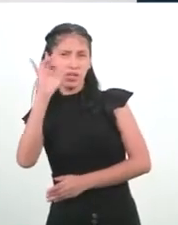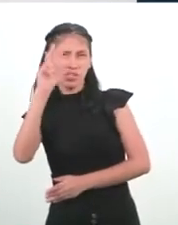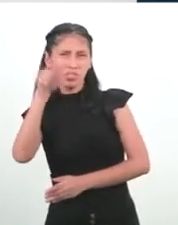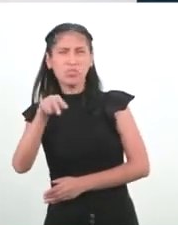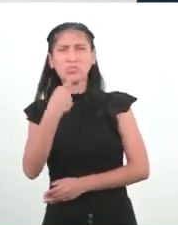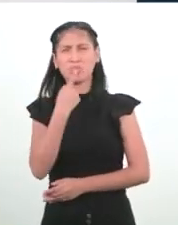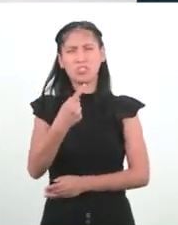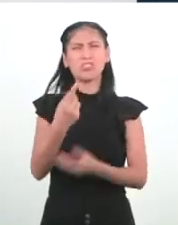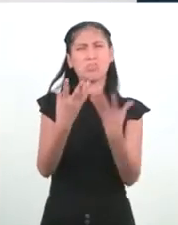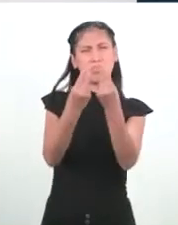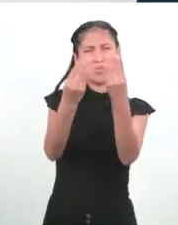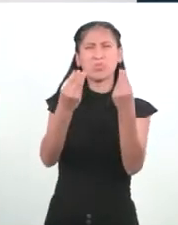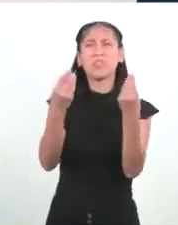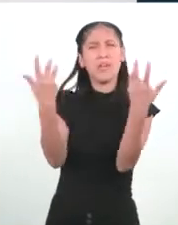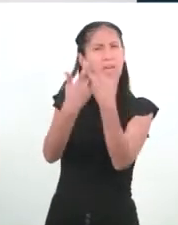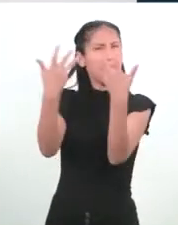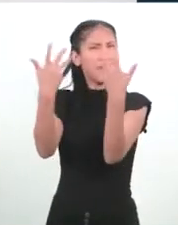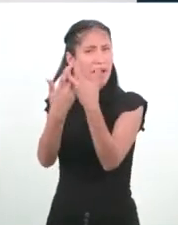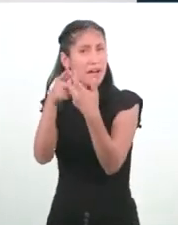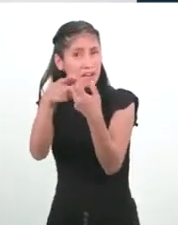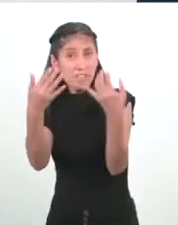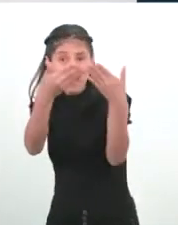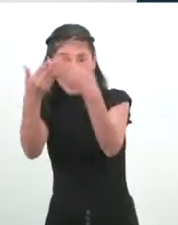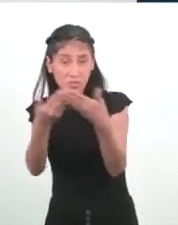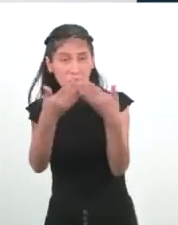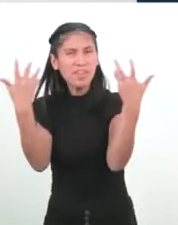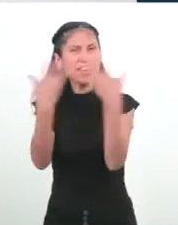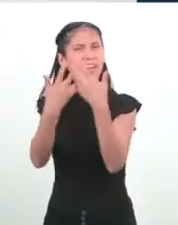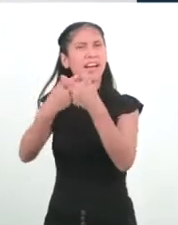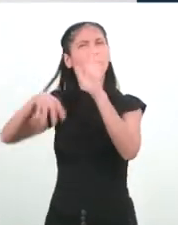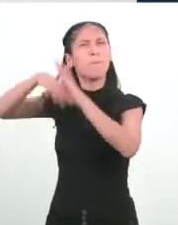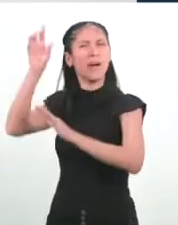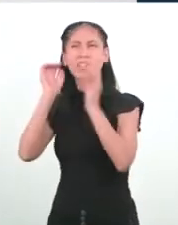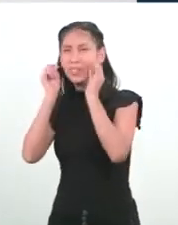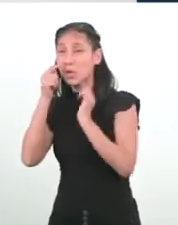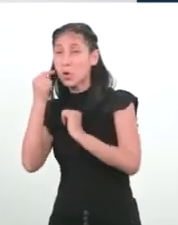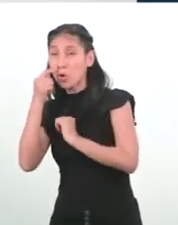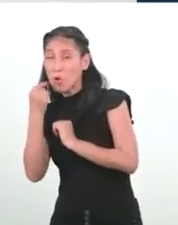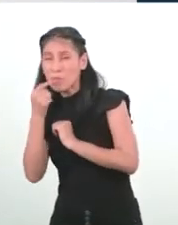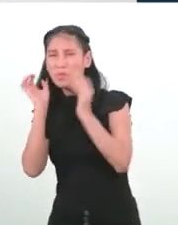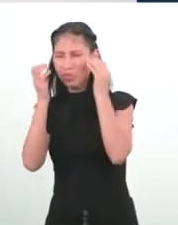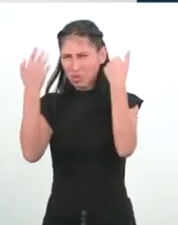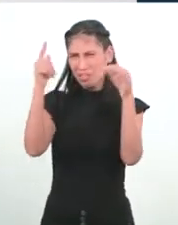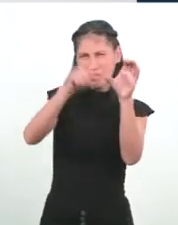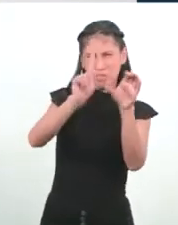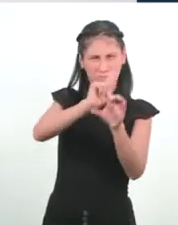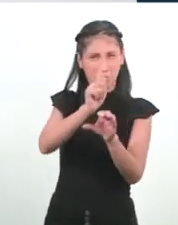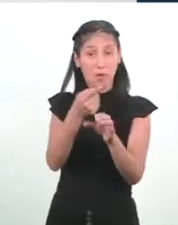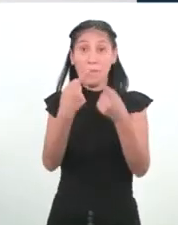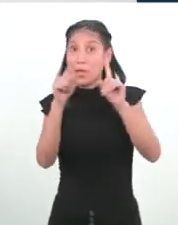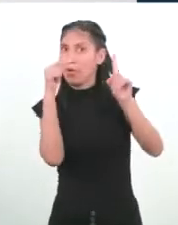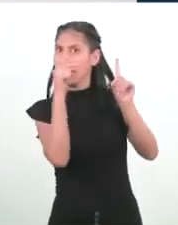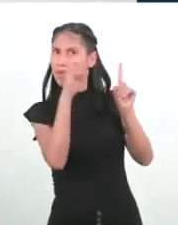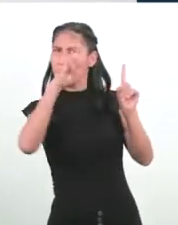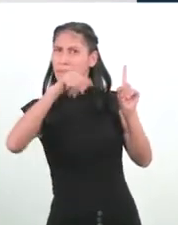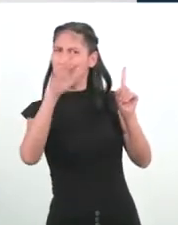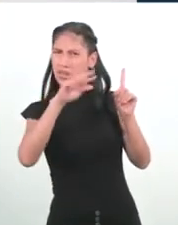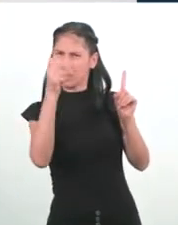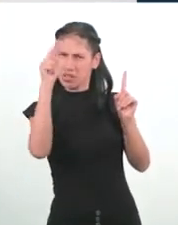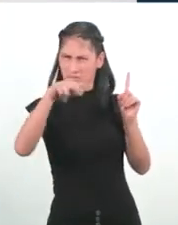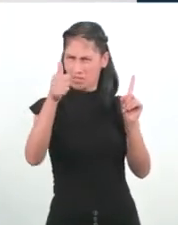mujeres deben ir más por un ámbito social o de humanidades. Cuando no es así, las mujeres también necesitamos un ámbito en la